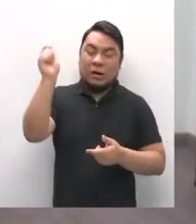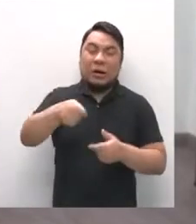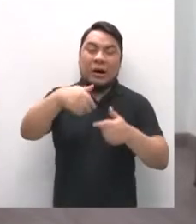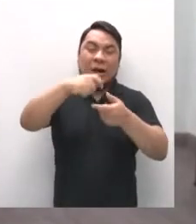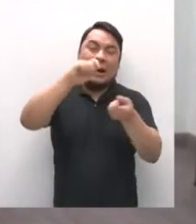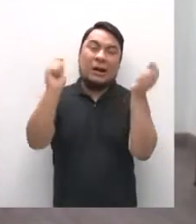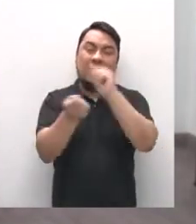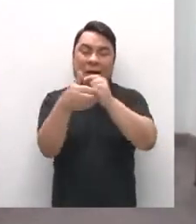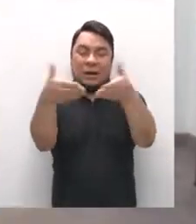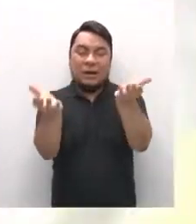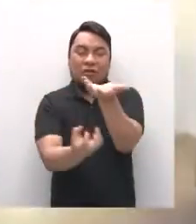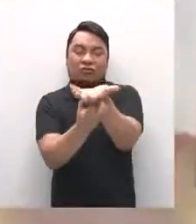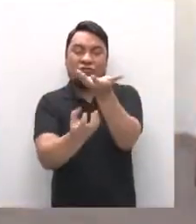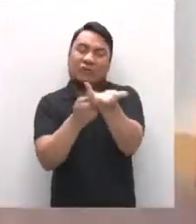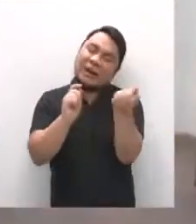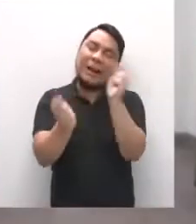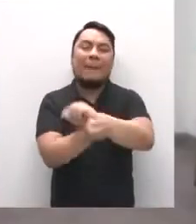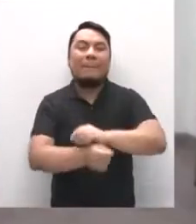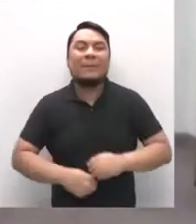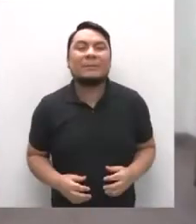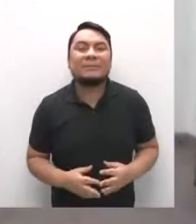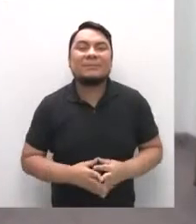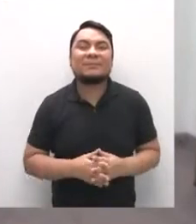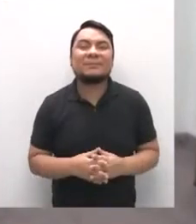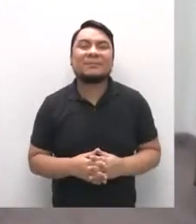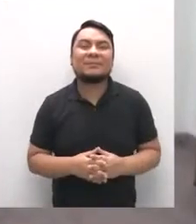canchita popcorn! ¡Pa!